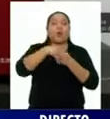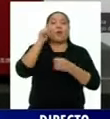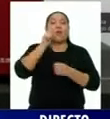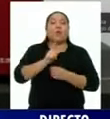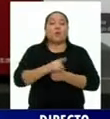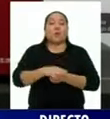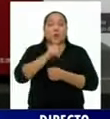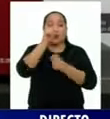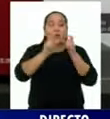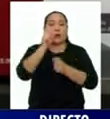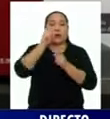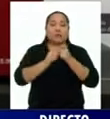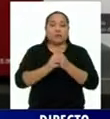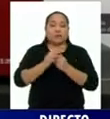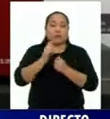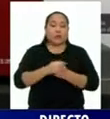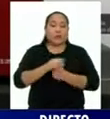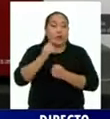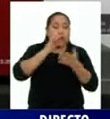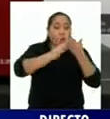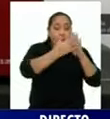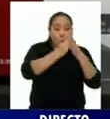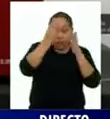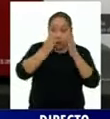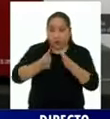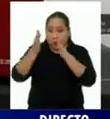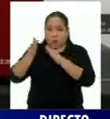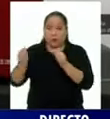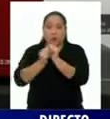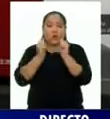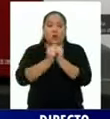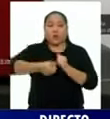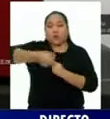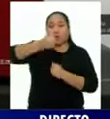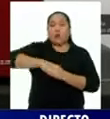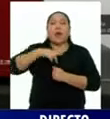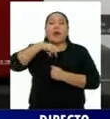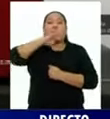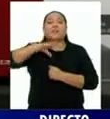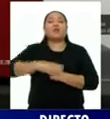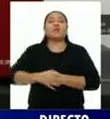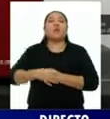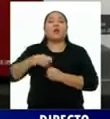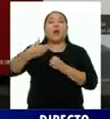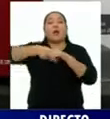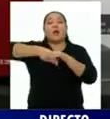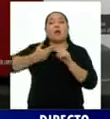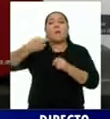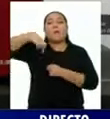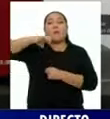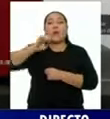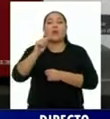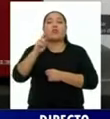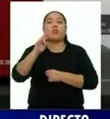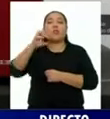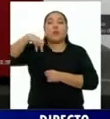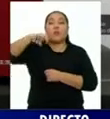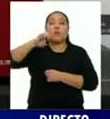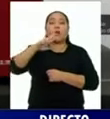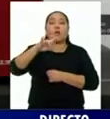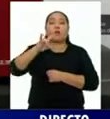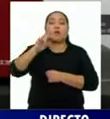Los pobladores de las cuencas petroleras, a través de los dirigentes, han señalado que Petroperú se burla de ellos y no